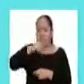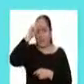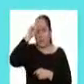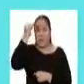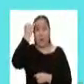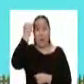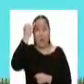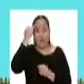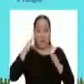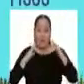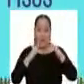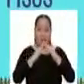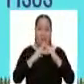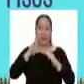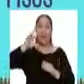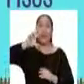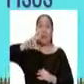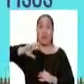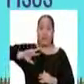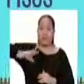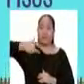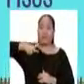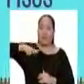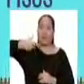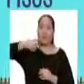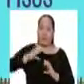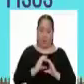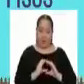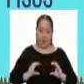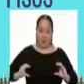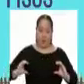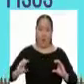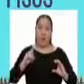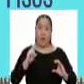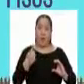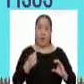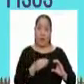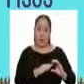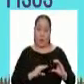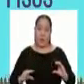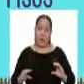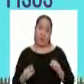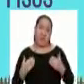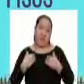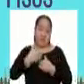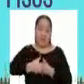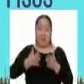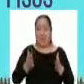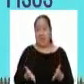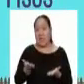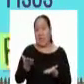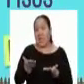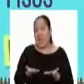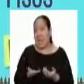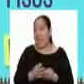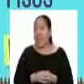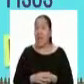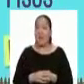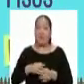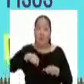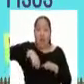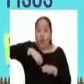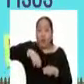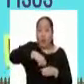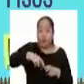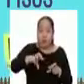en una casa de 3 pisos. En el primero lo más probable es que te encuentres una sala, la cocina y el patio. En